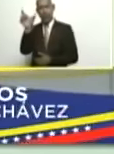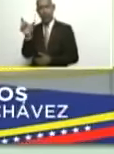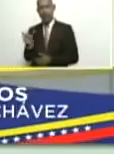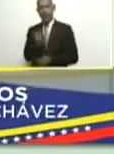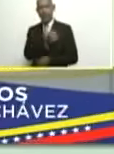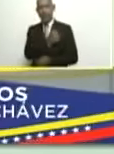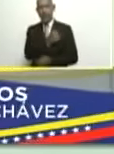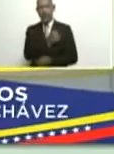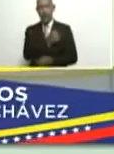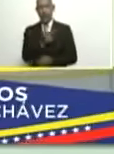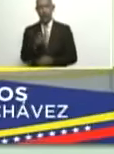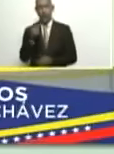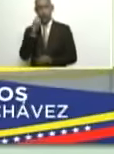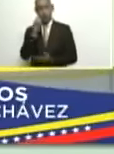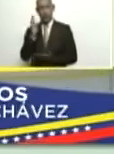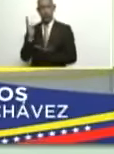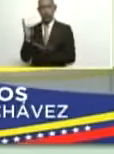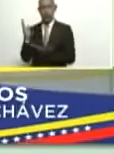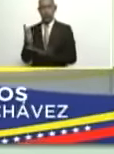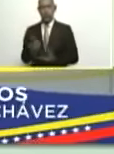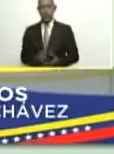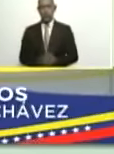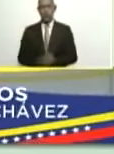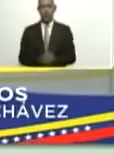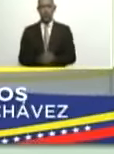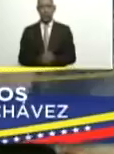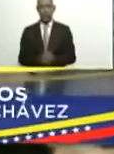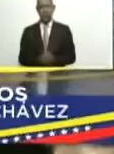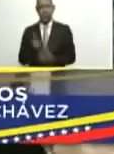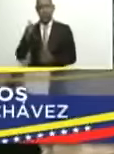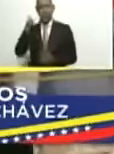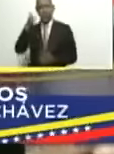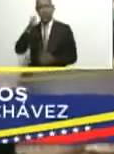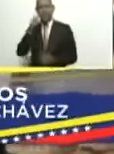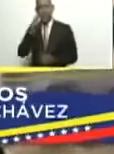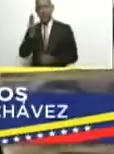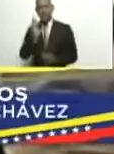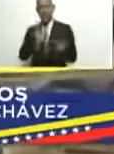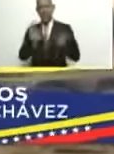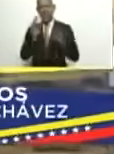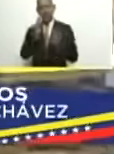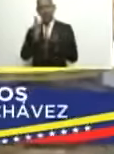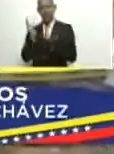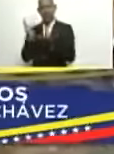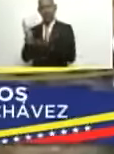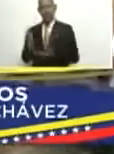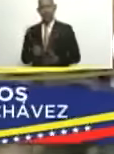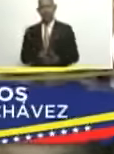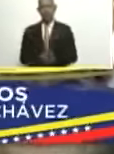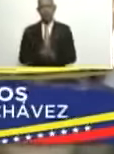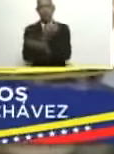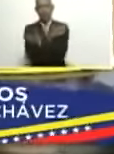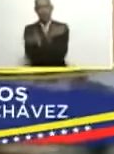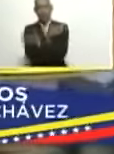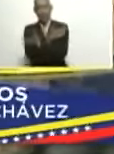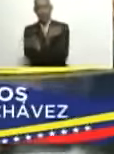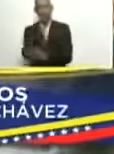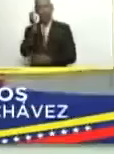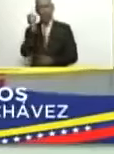Chacao. Mira la Caperucita, tenía tiempo que no la veía. Mi abrazo,